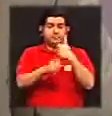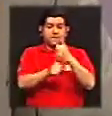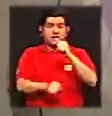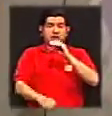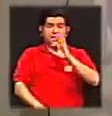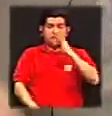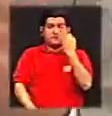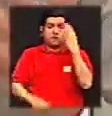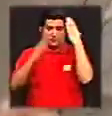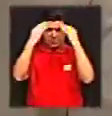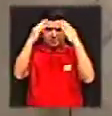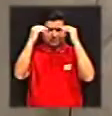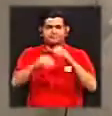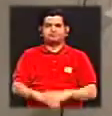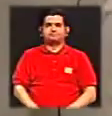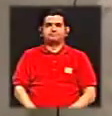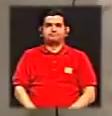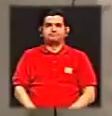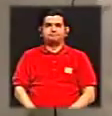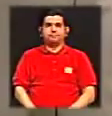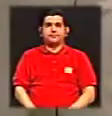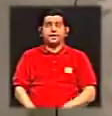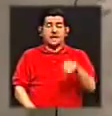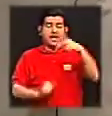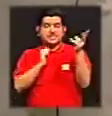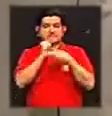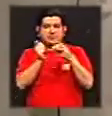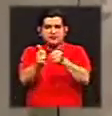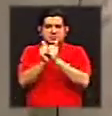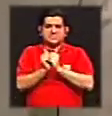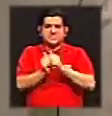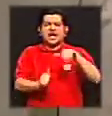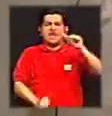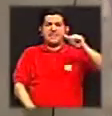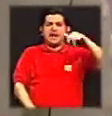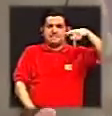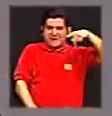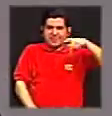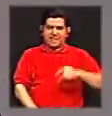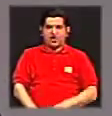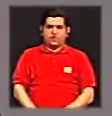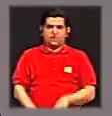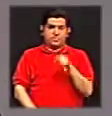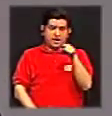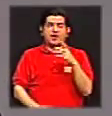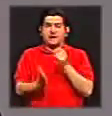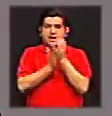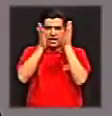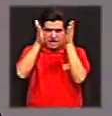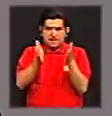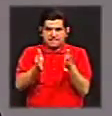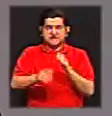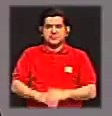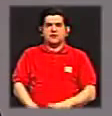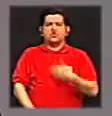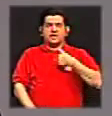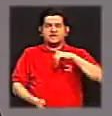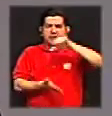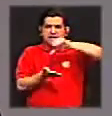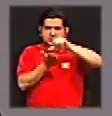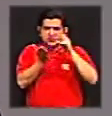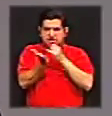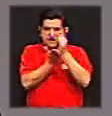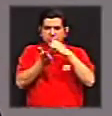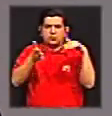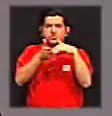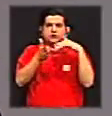manera informada. Y en esta ocasión nos acompaña Adrián Pignataro, que es un investigador del Centro de Investigaciones y